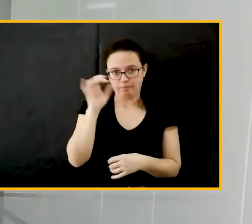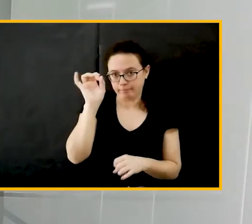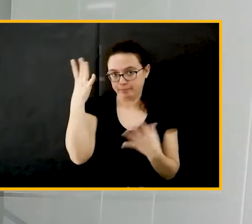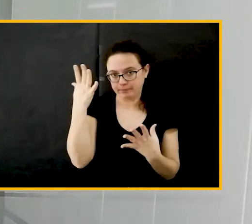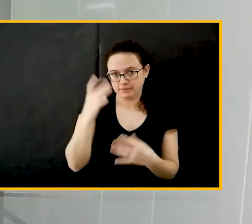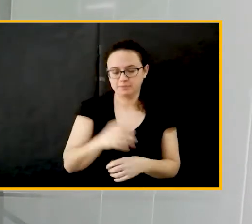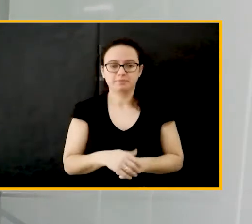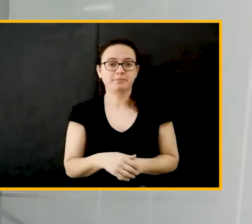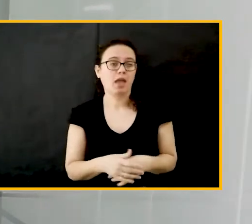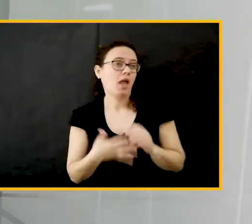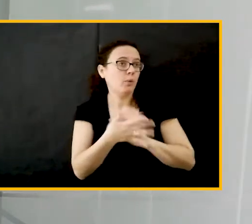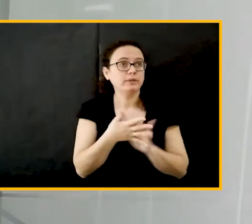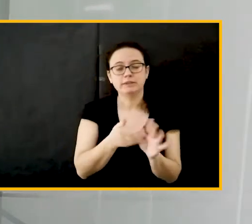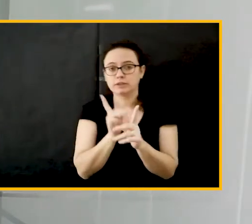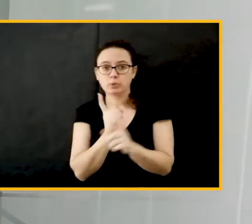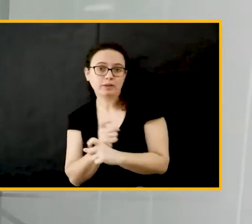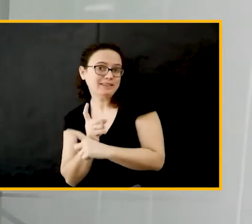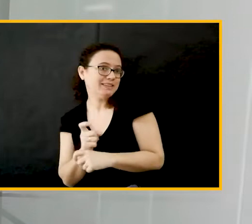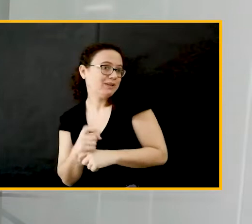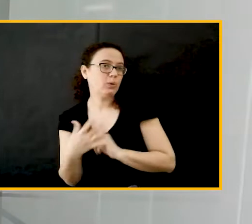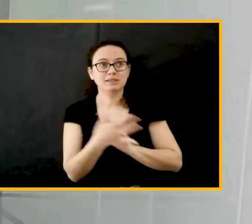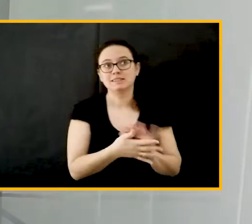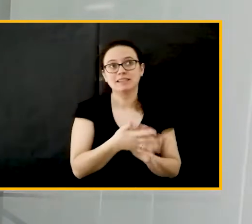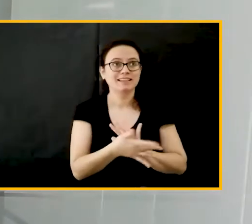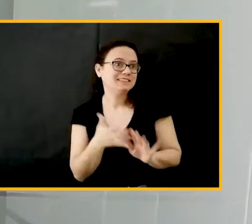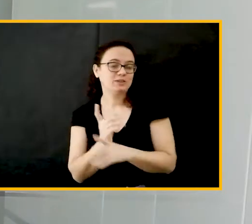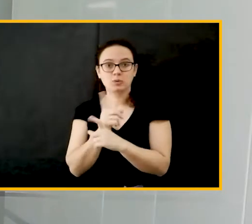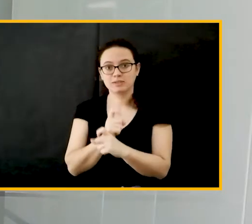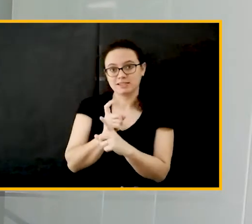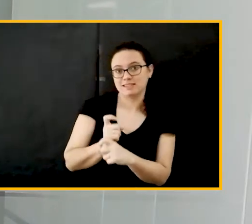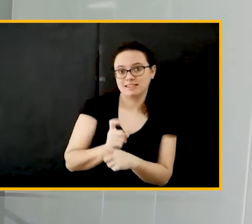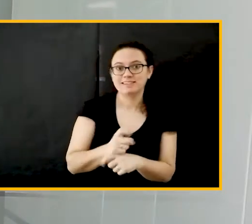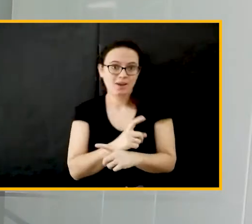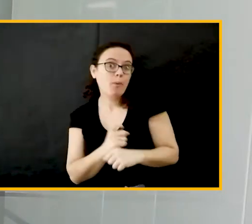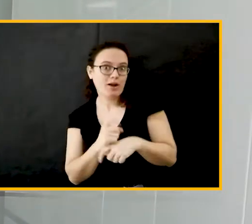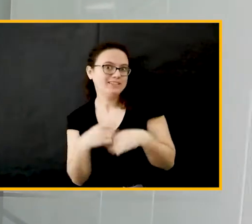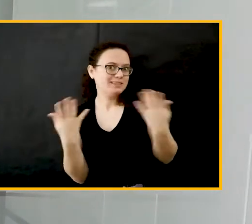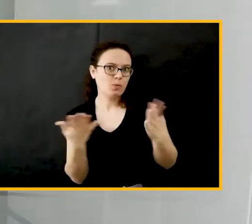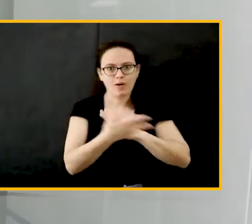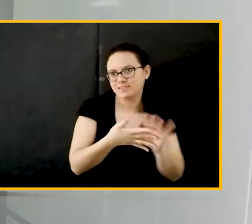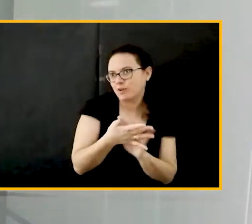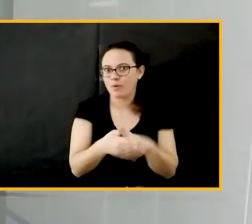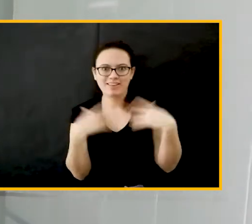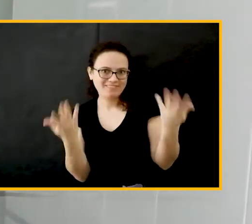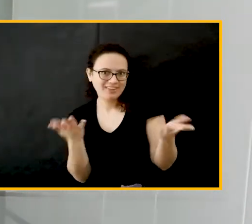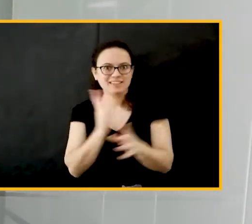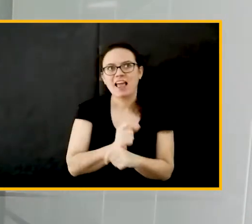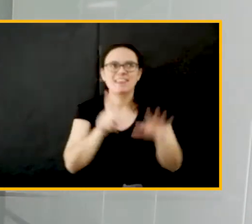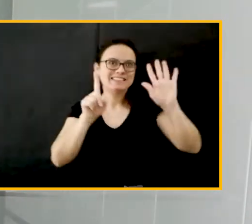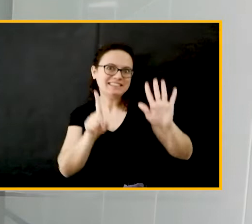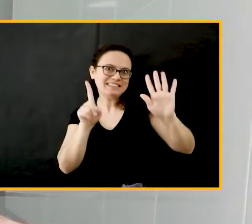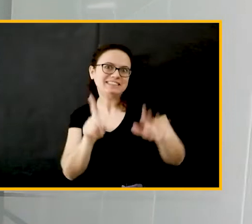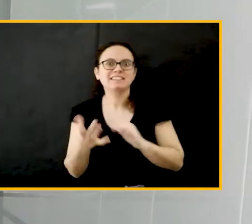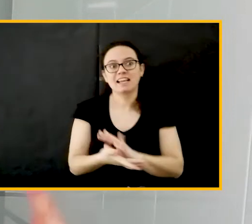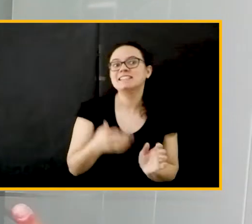and the first is get red, and the second will attack, and the step approach the second part, and the fourth, and the fifth, and the sixth. And what